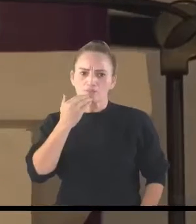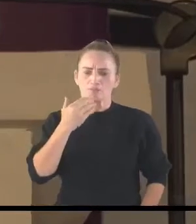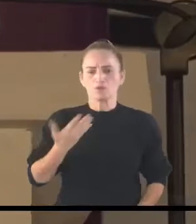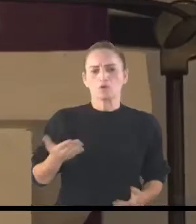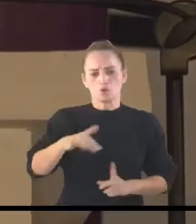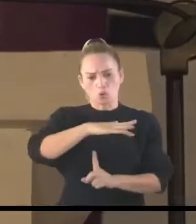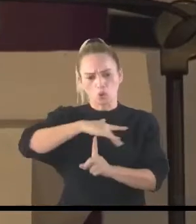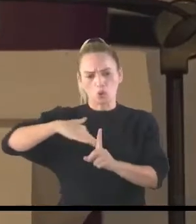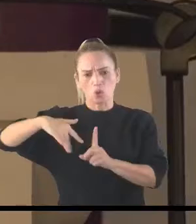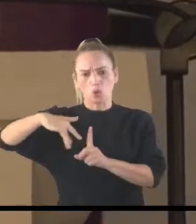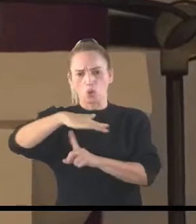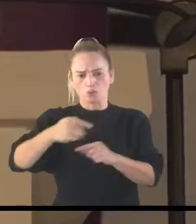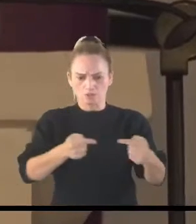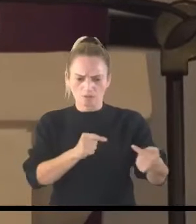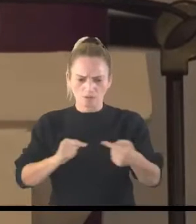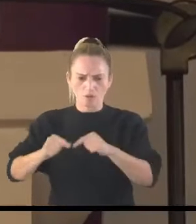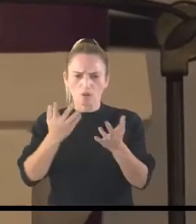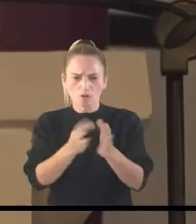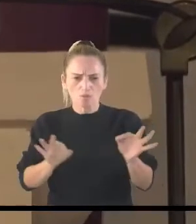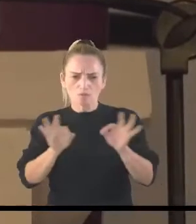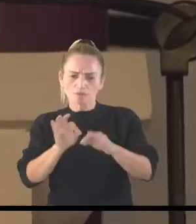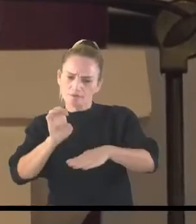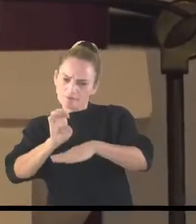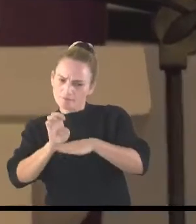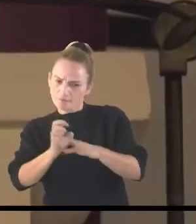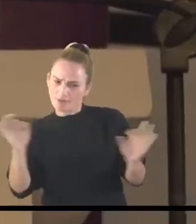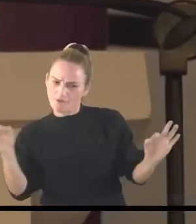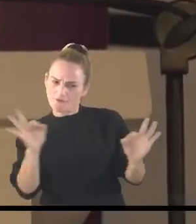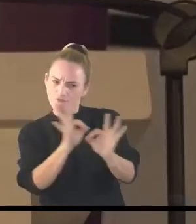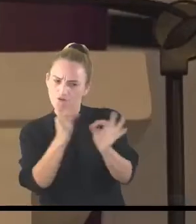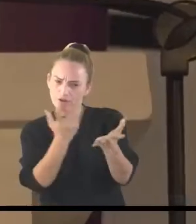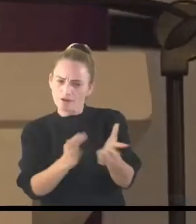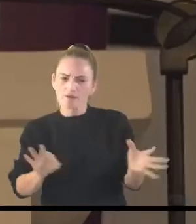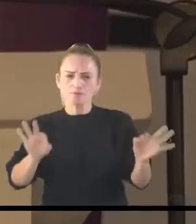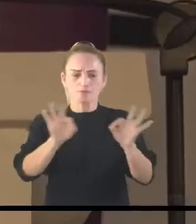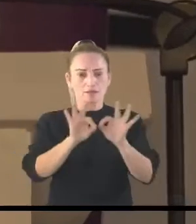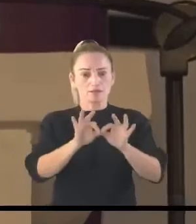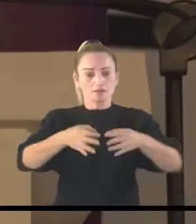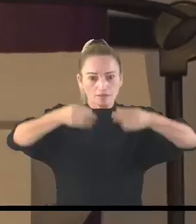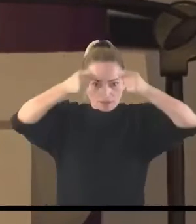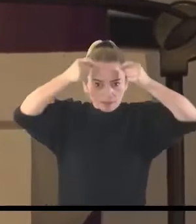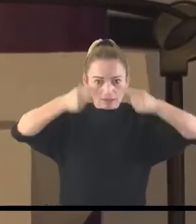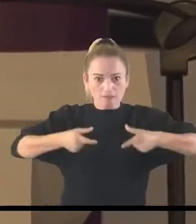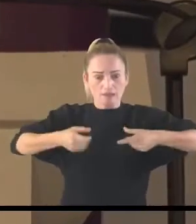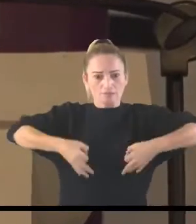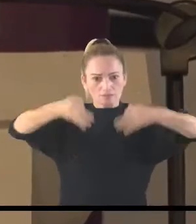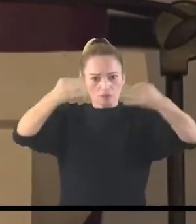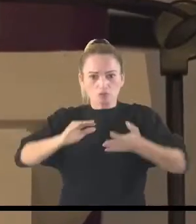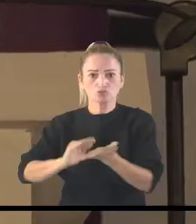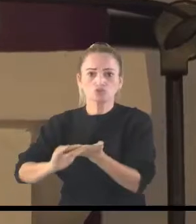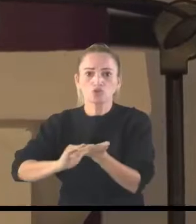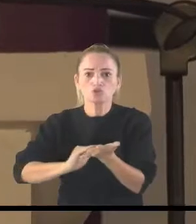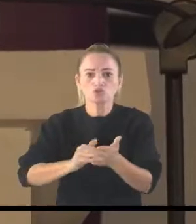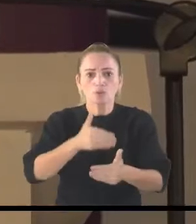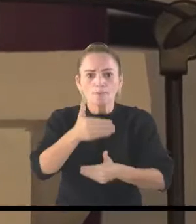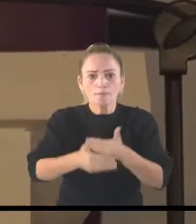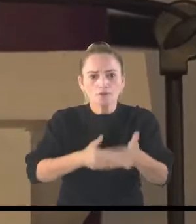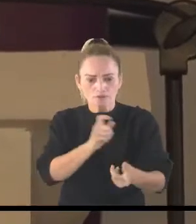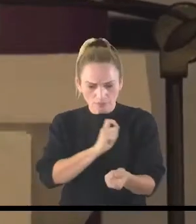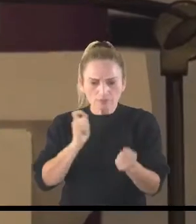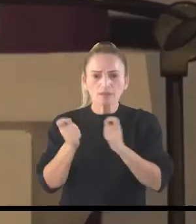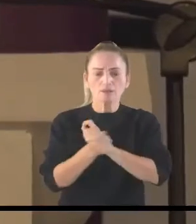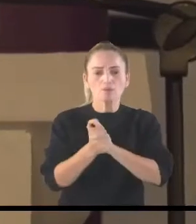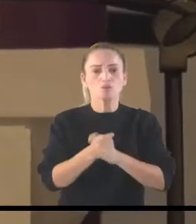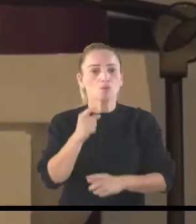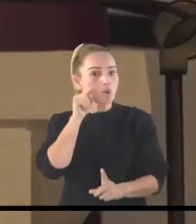conflicto sean focalizados por las entidades para avanzar en la llegada del Estado y la consolidación de procesos de cambio